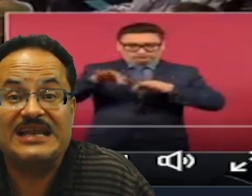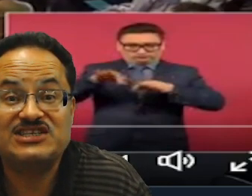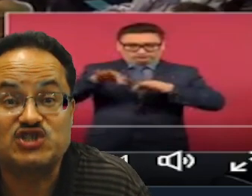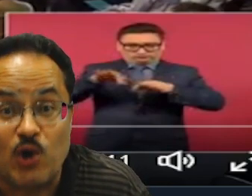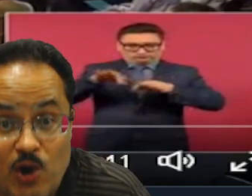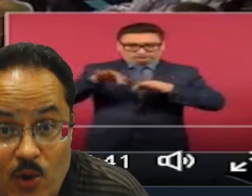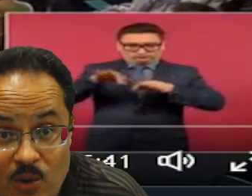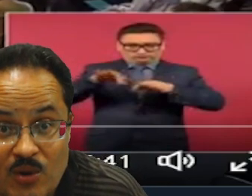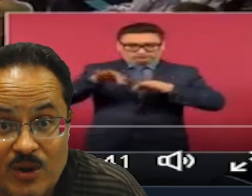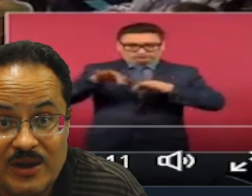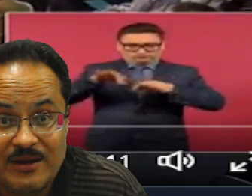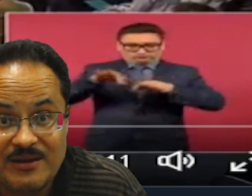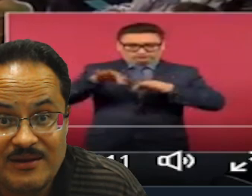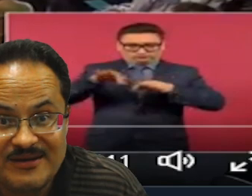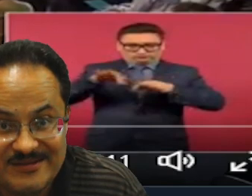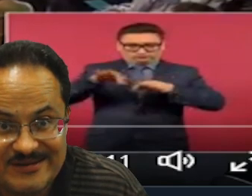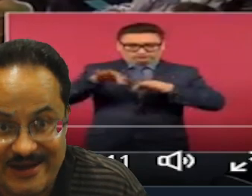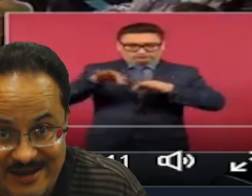puede sostener solo